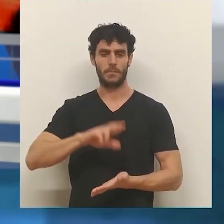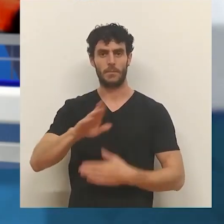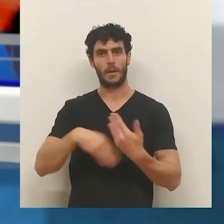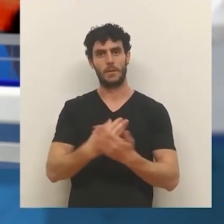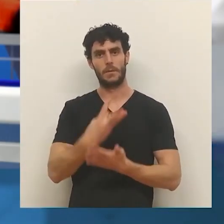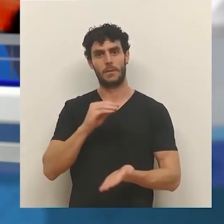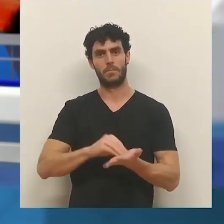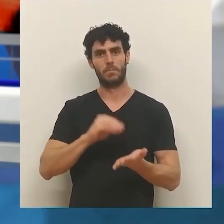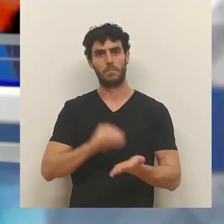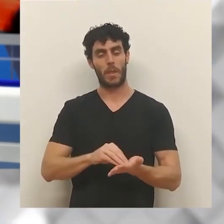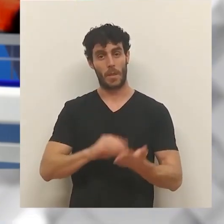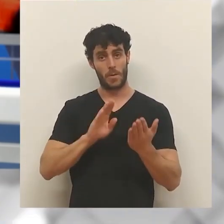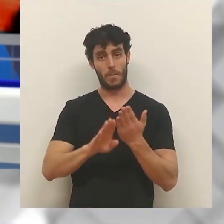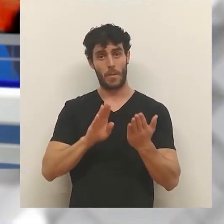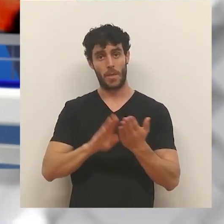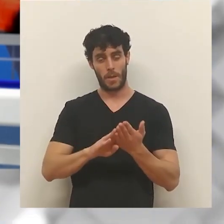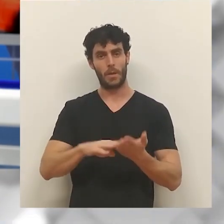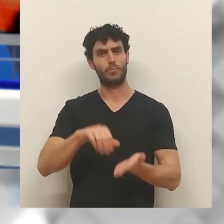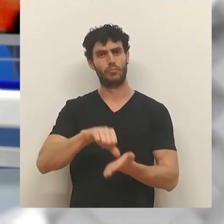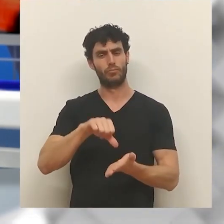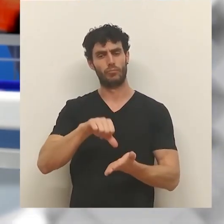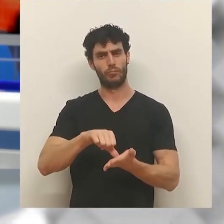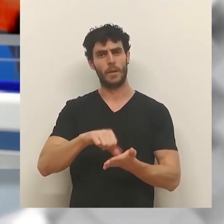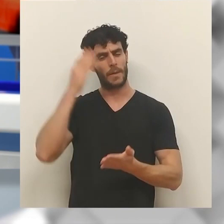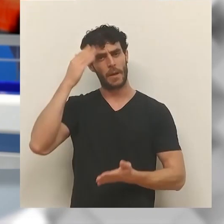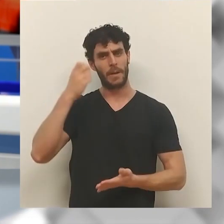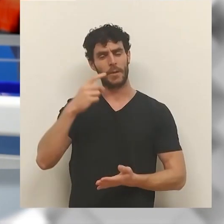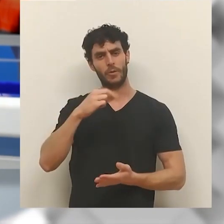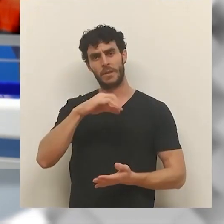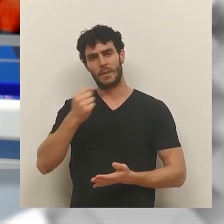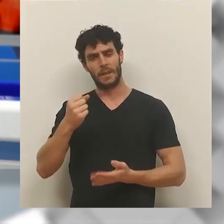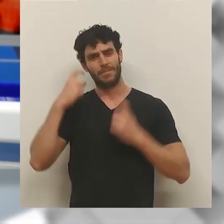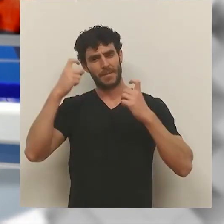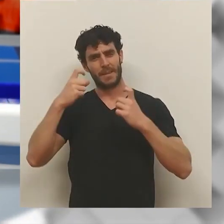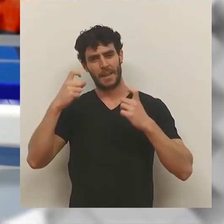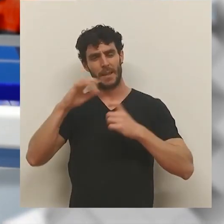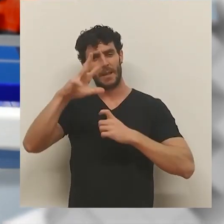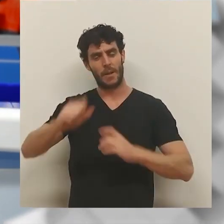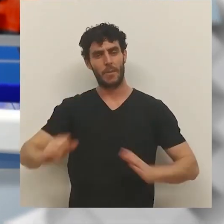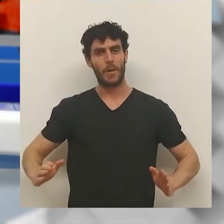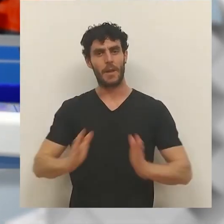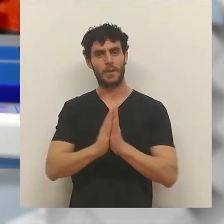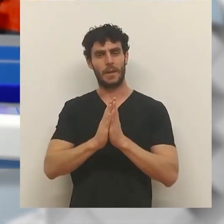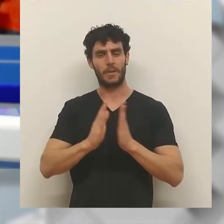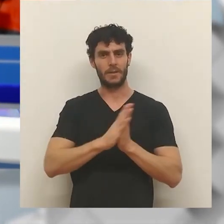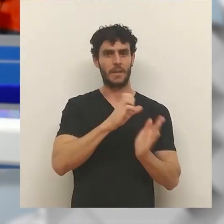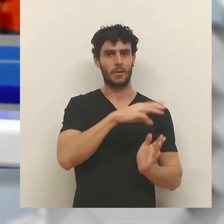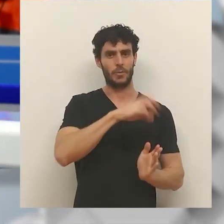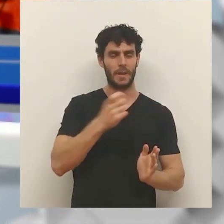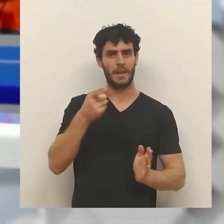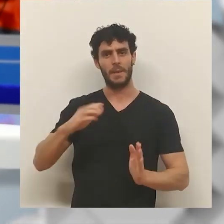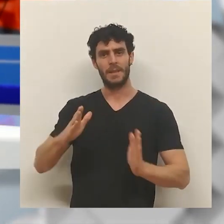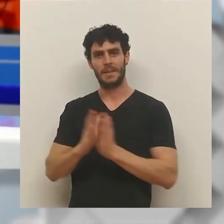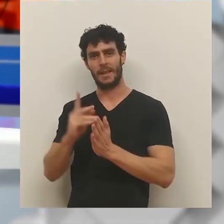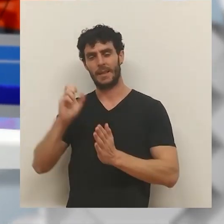La historia ha vuelto a repetirse hasta en tres ocasiones los vecinos de la localidad navarra de Andosilla han intentado el robo de